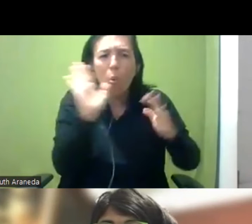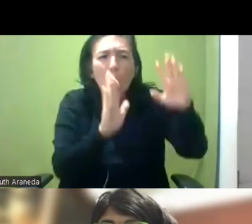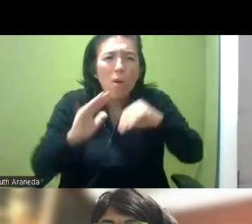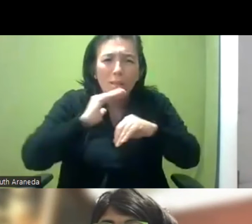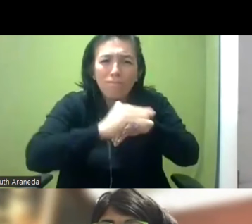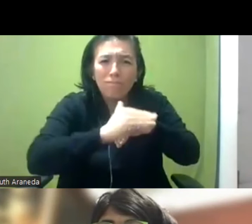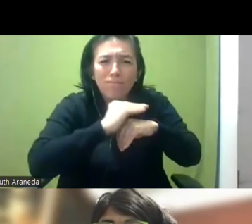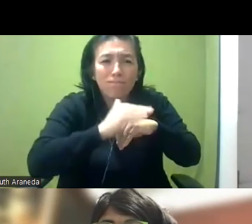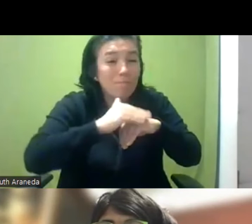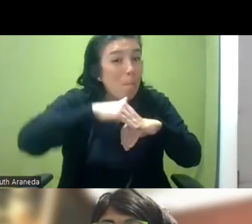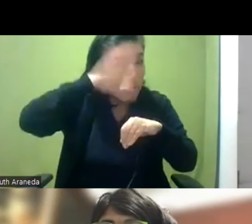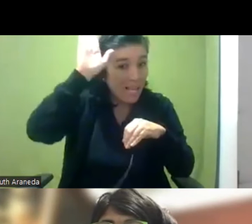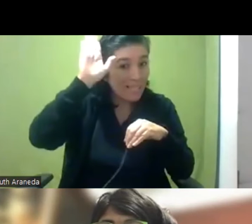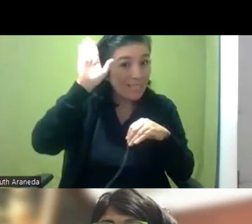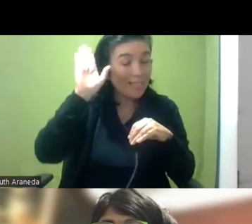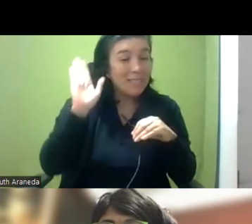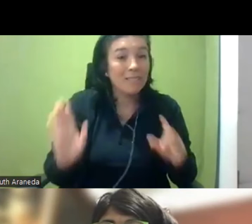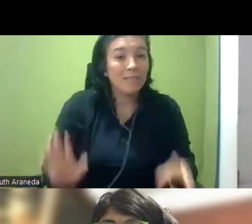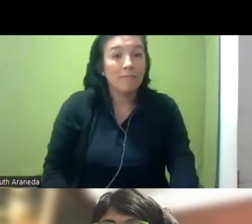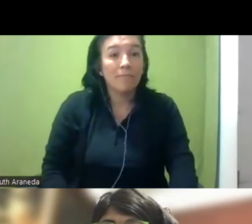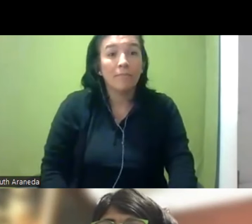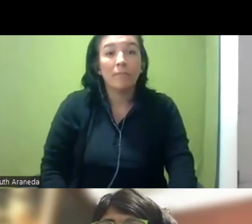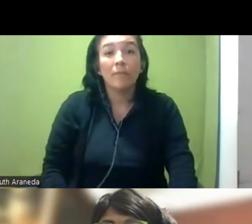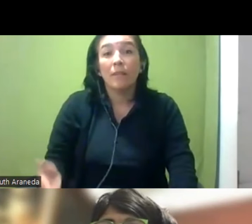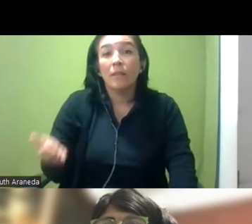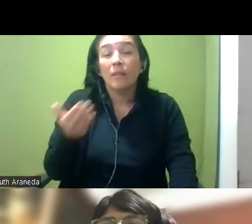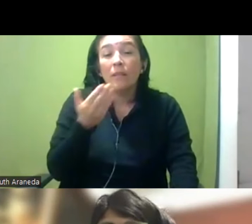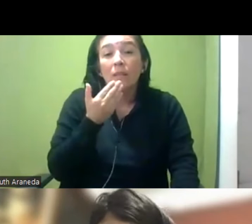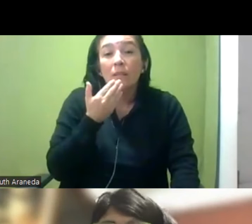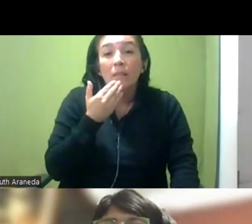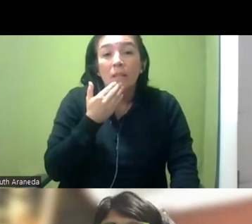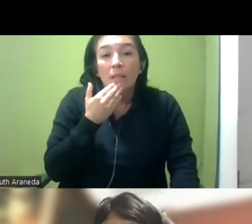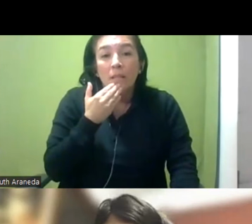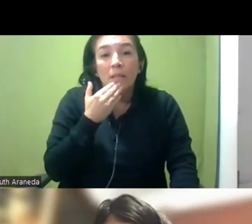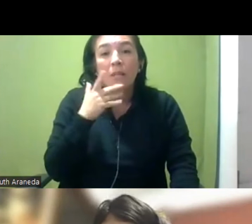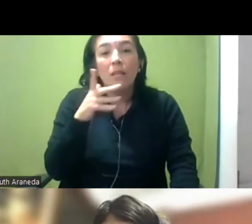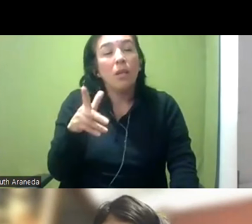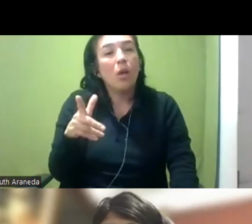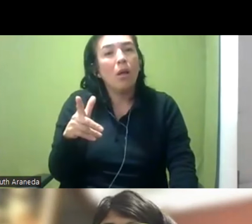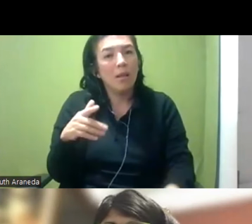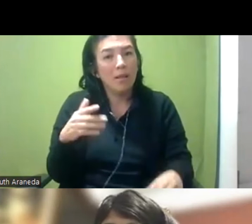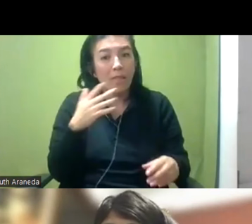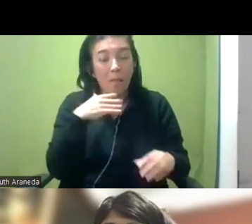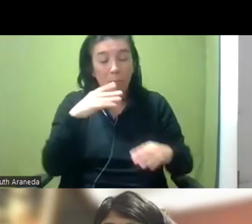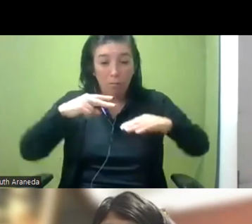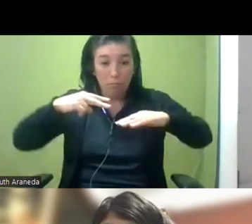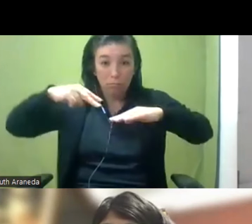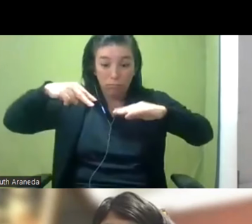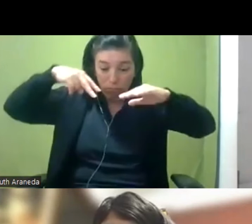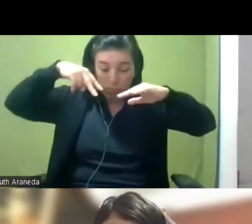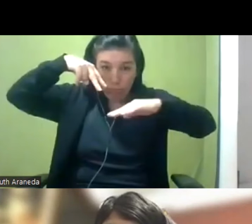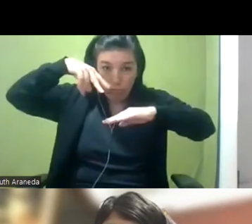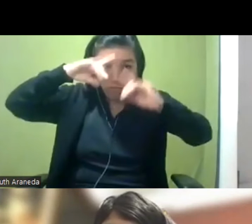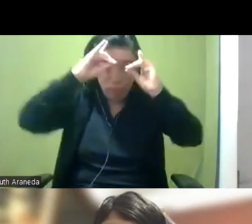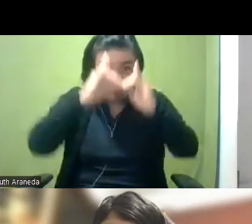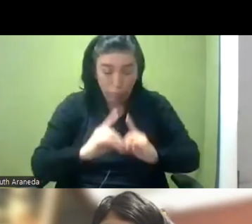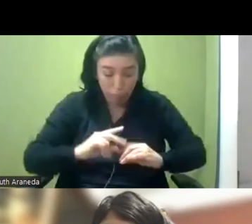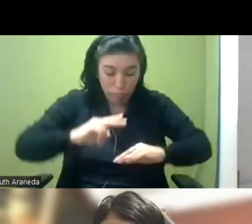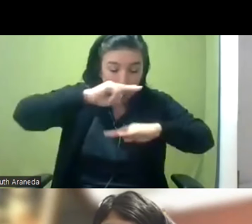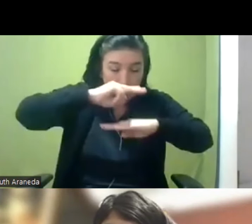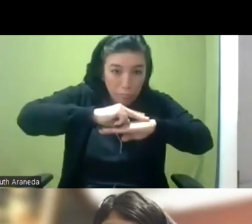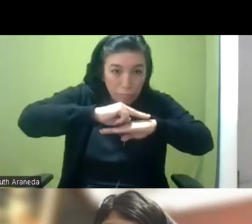Y como desde el punto de vista del acompañamiento mortuorio, todavía